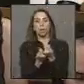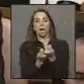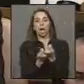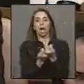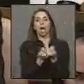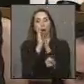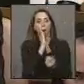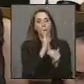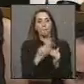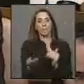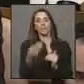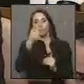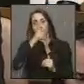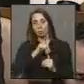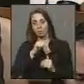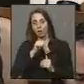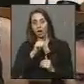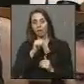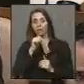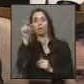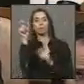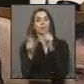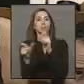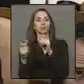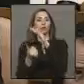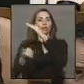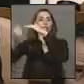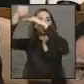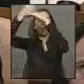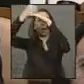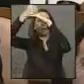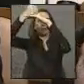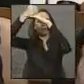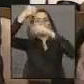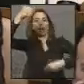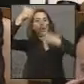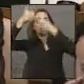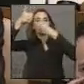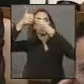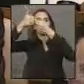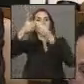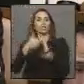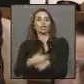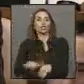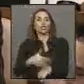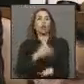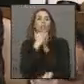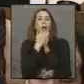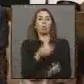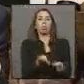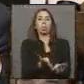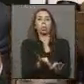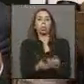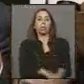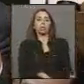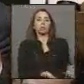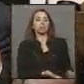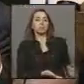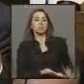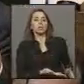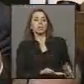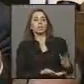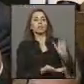beneficios privados para aquellos que están en la parte alta, los estropicios del sistema, que